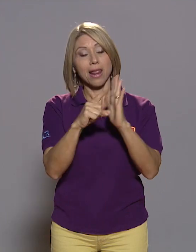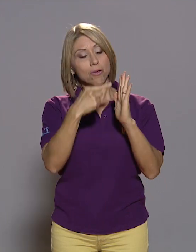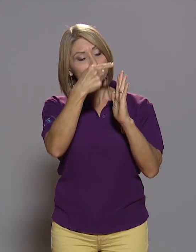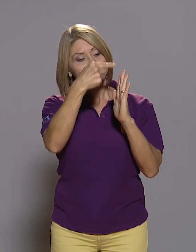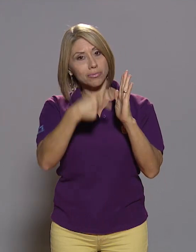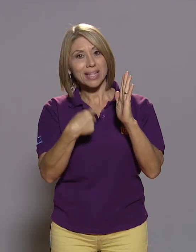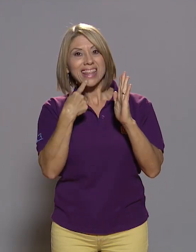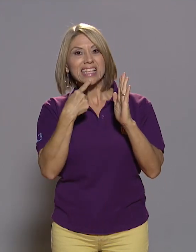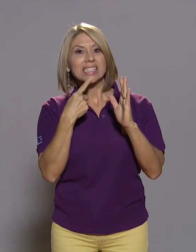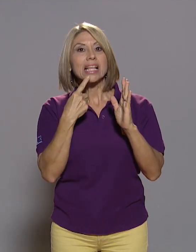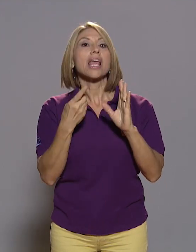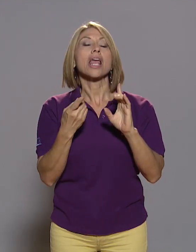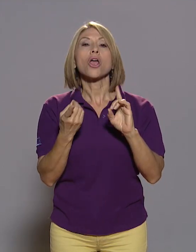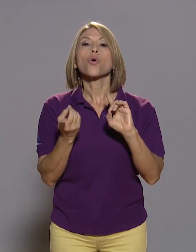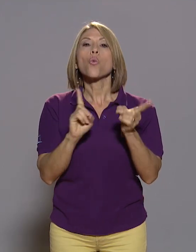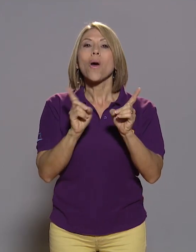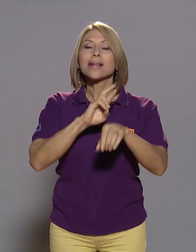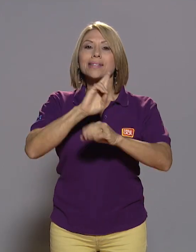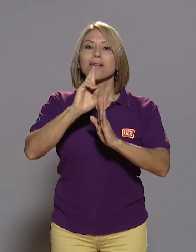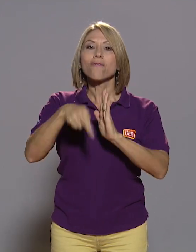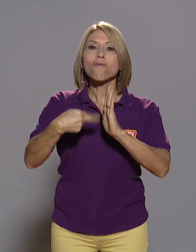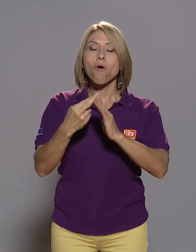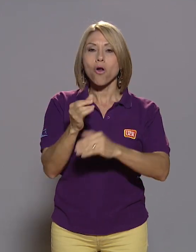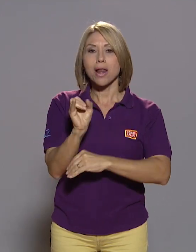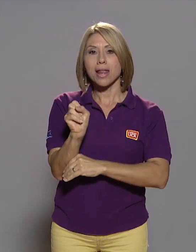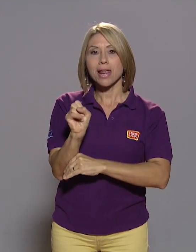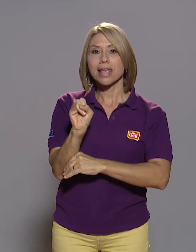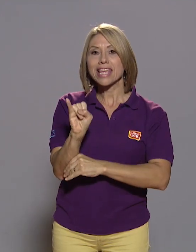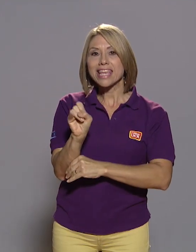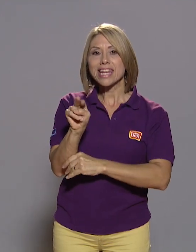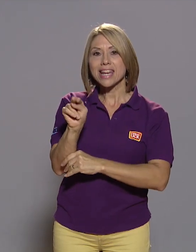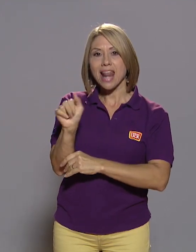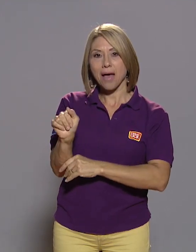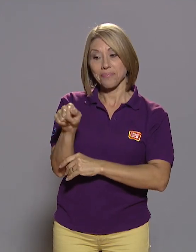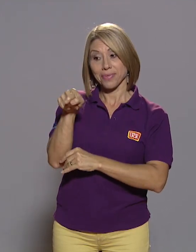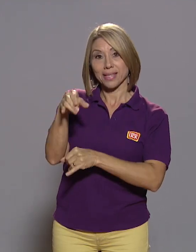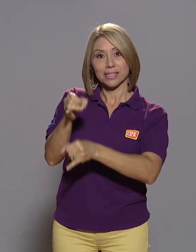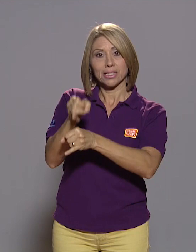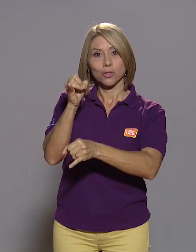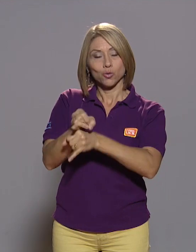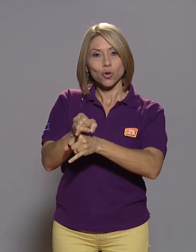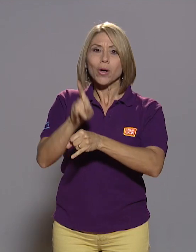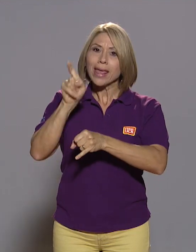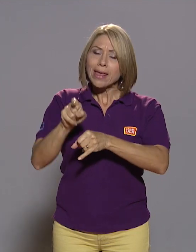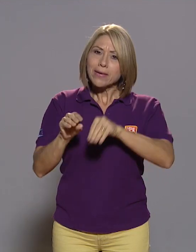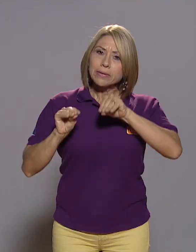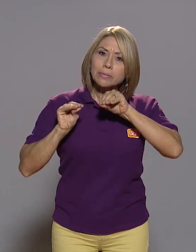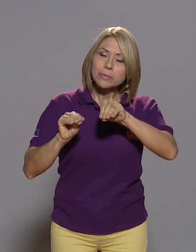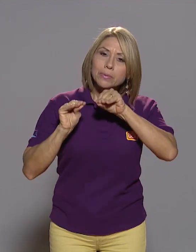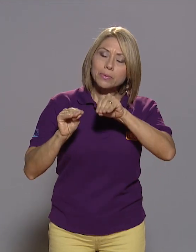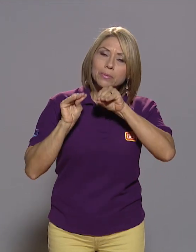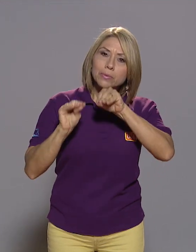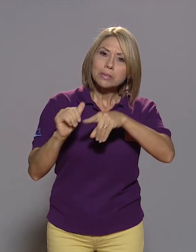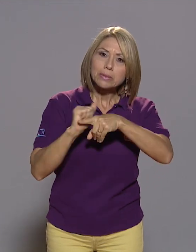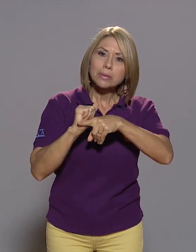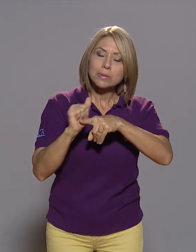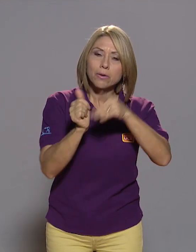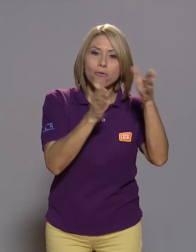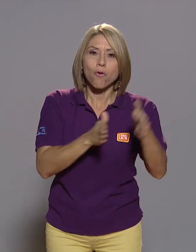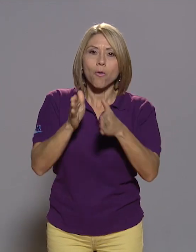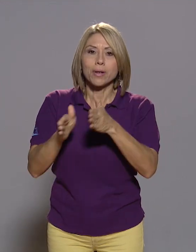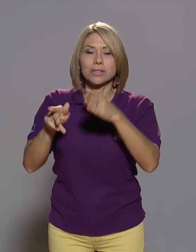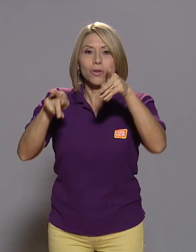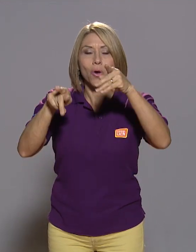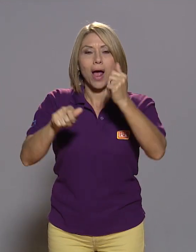esta legislación el papel del INAH como, ¿verdad?, la institución que tiene a cargo la formación de los asistentes personales, y del